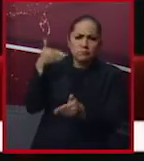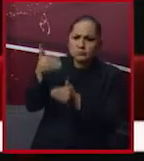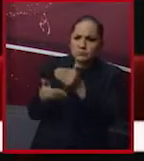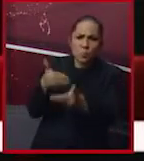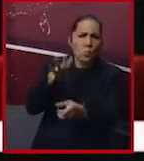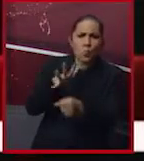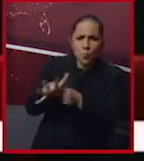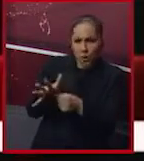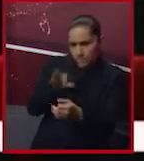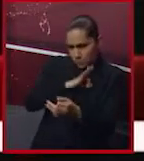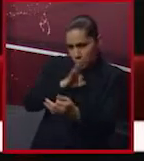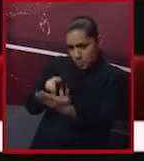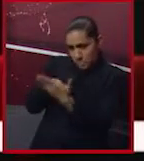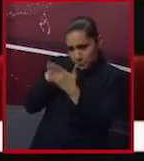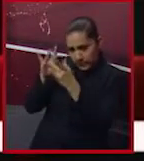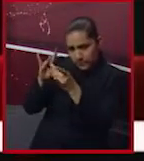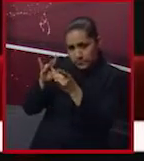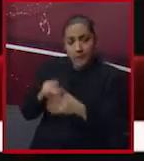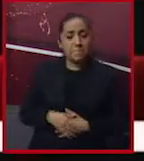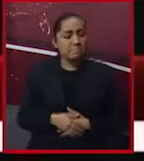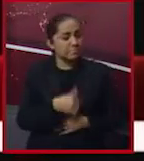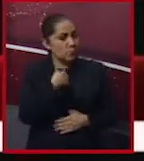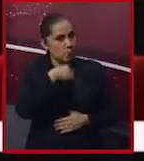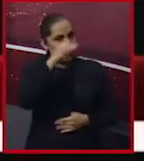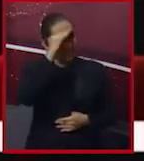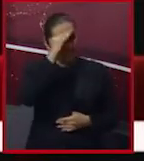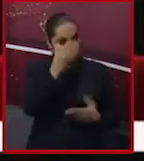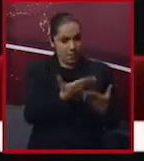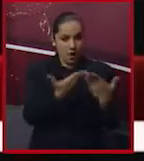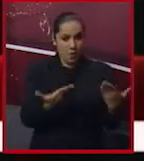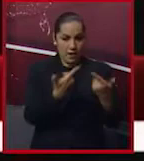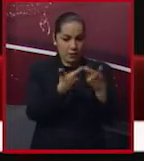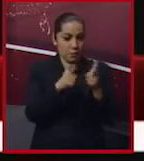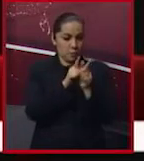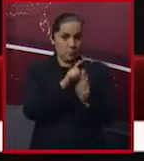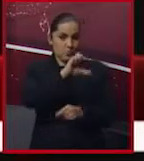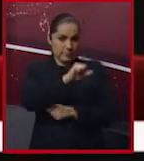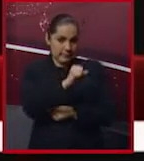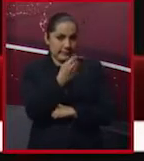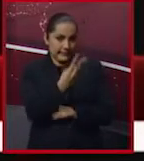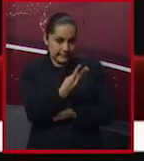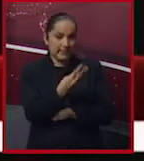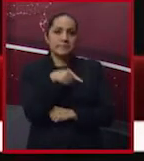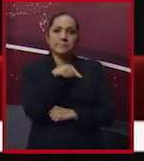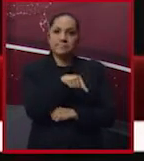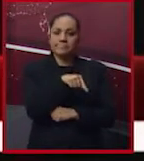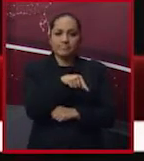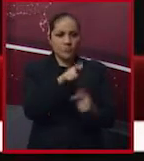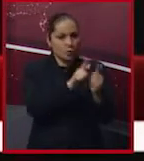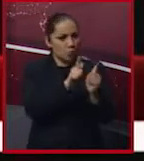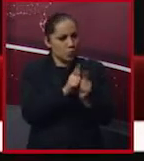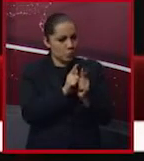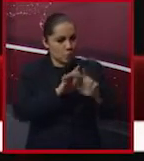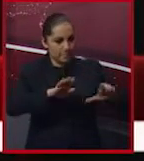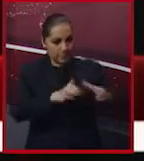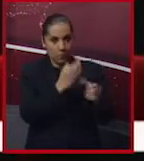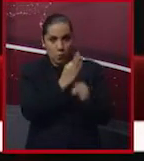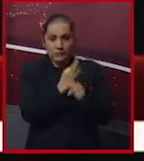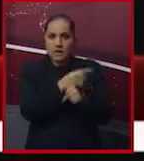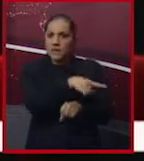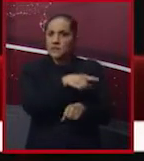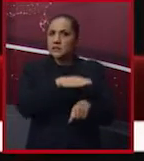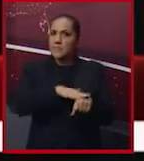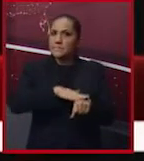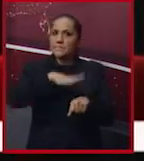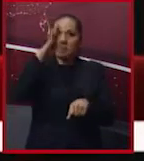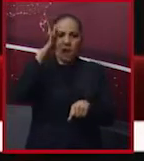diría que particularmente esta 63ª legislatura se va a distinguir en primer lugar